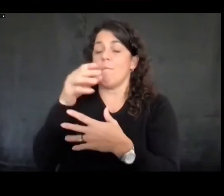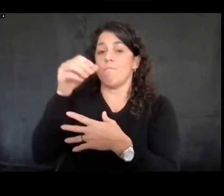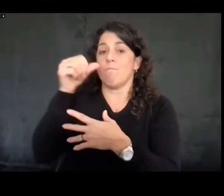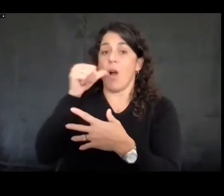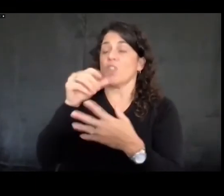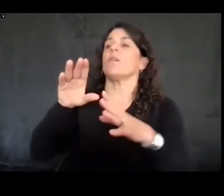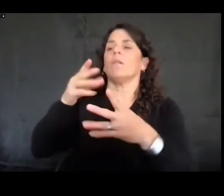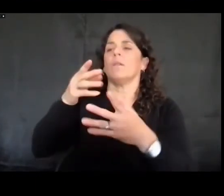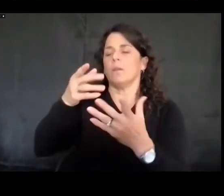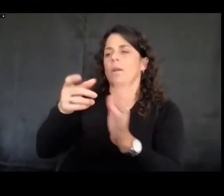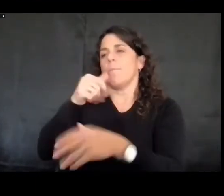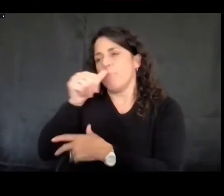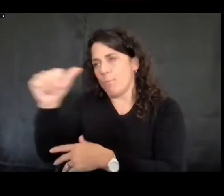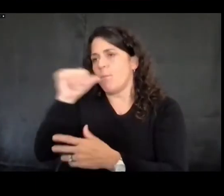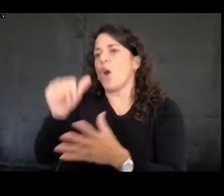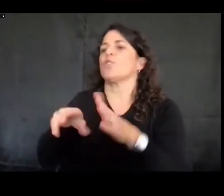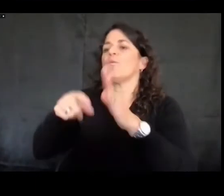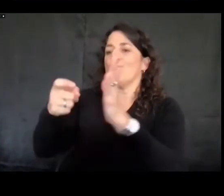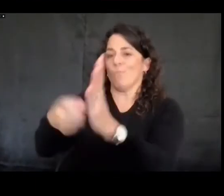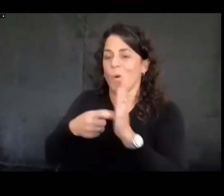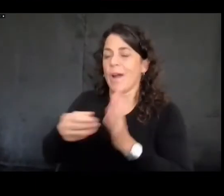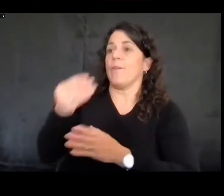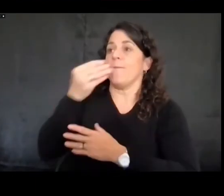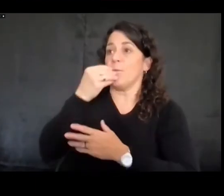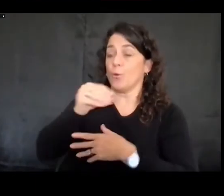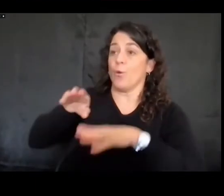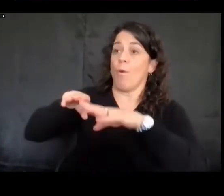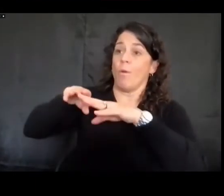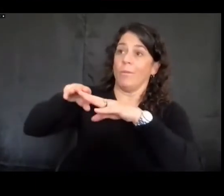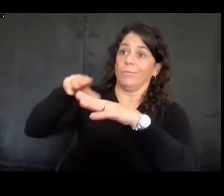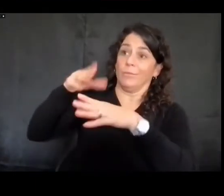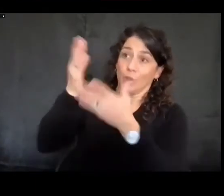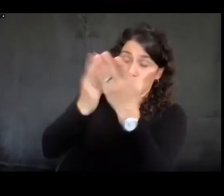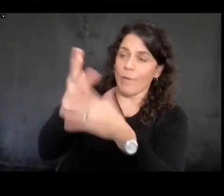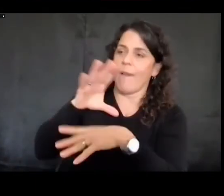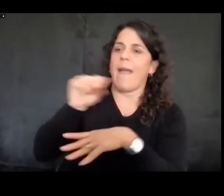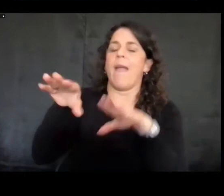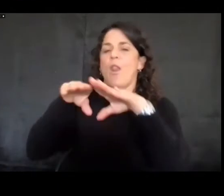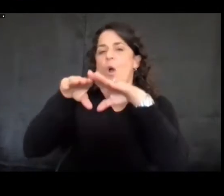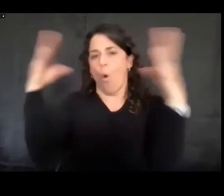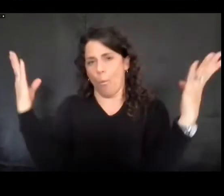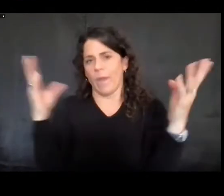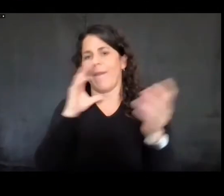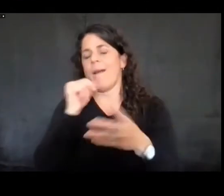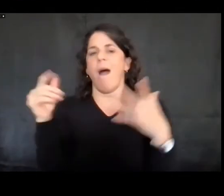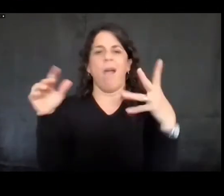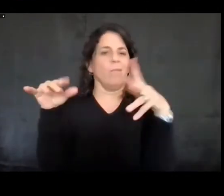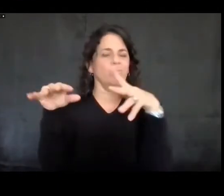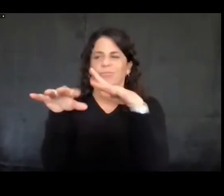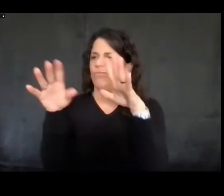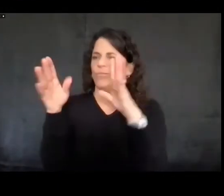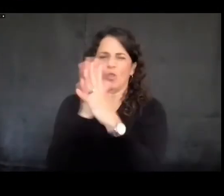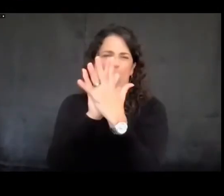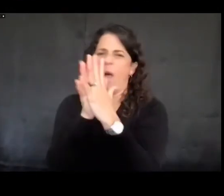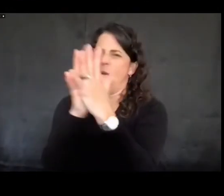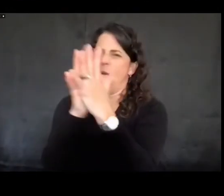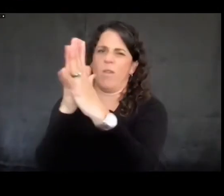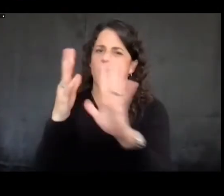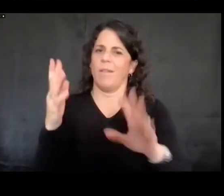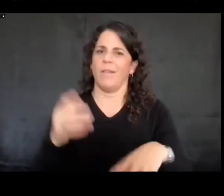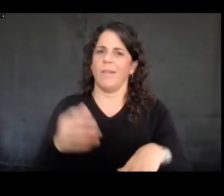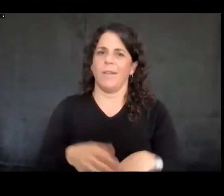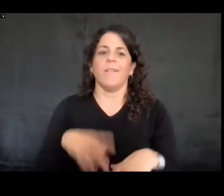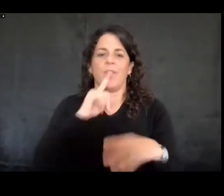sentados para evitar las muchedumbres por lo tanto sí todas estas actividades